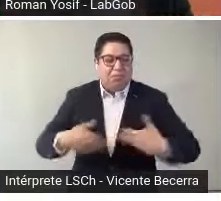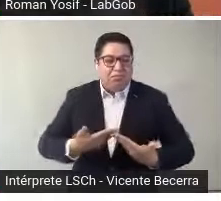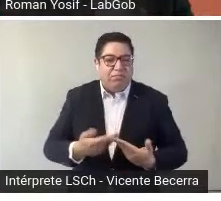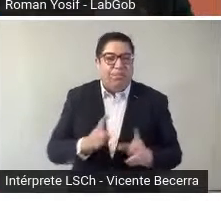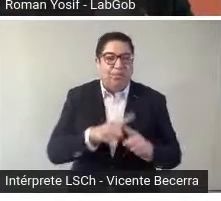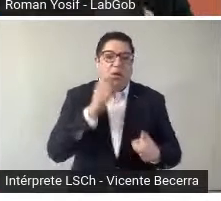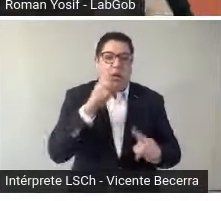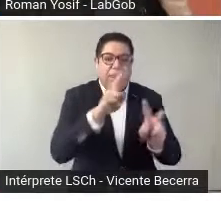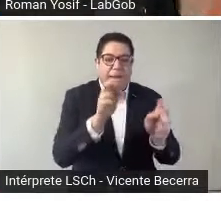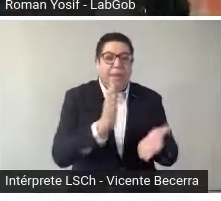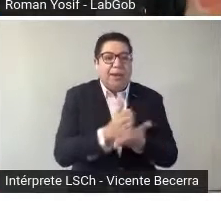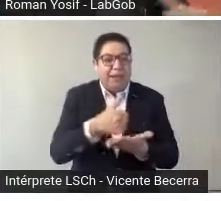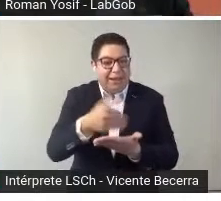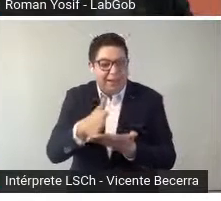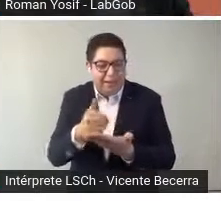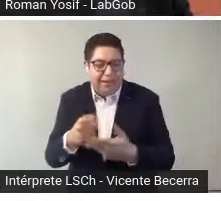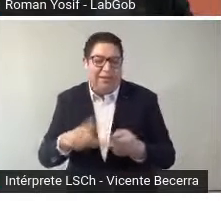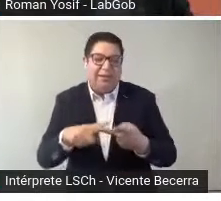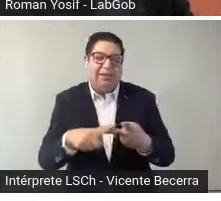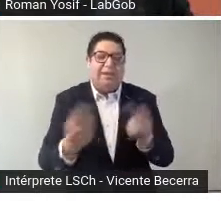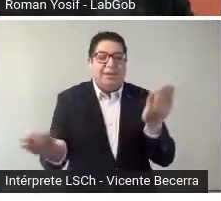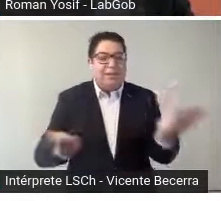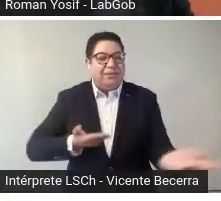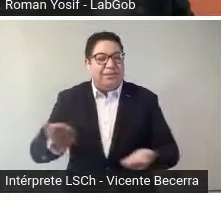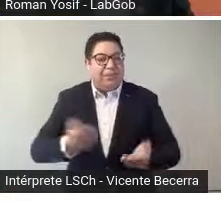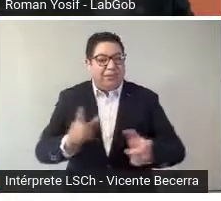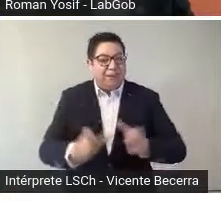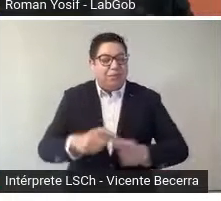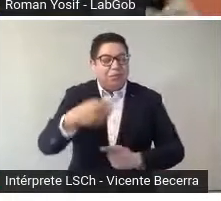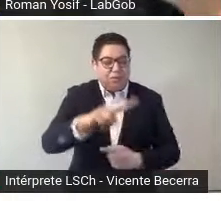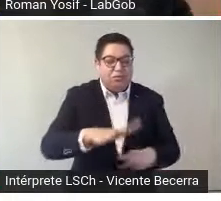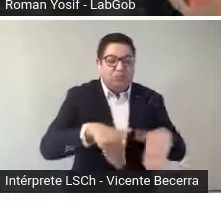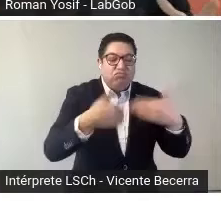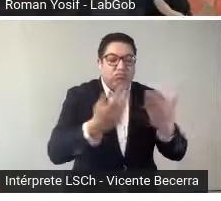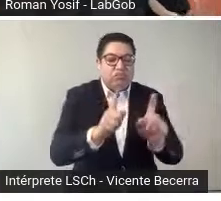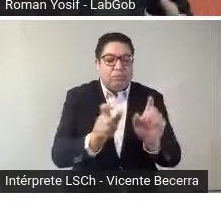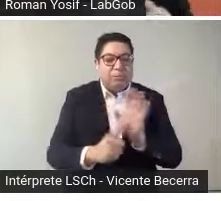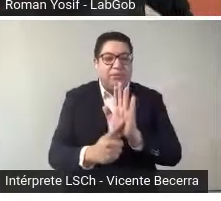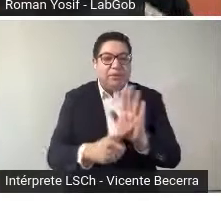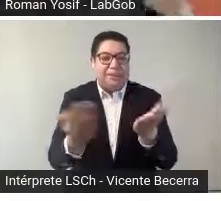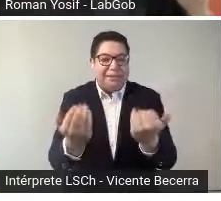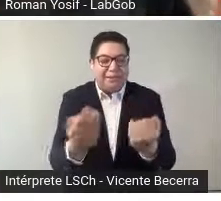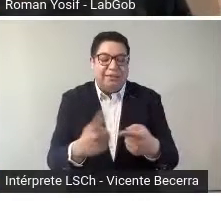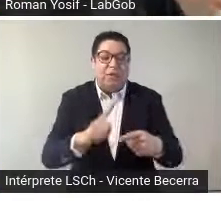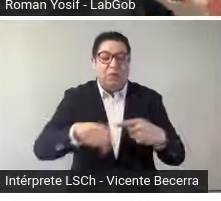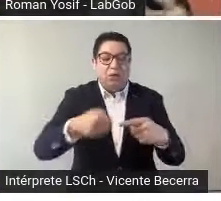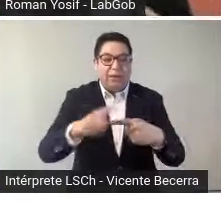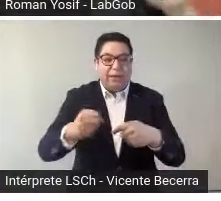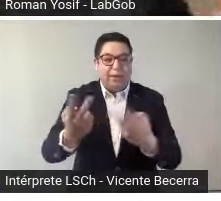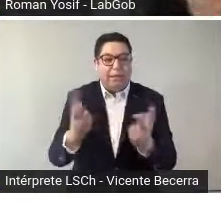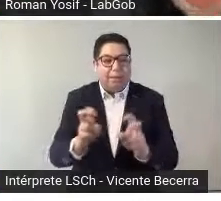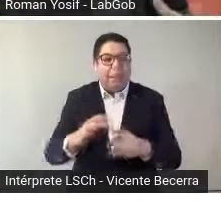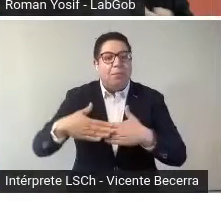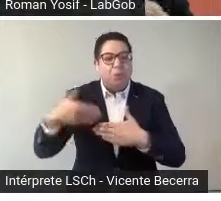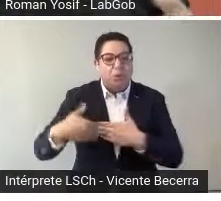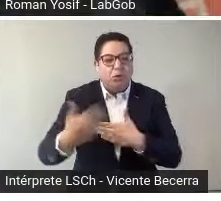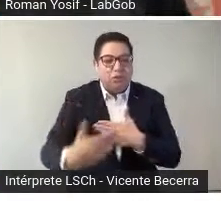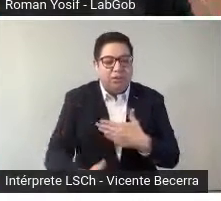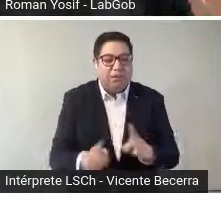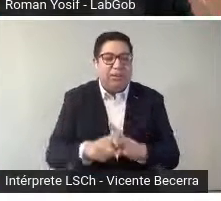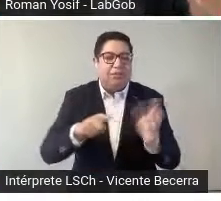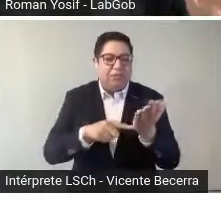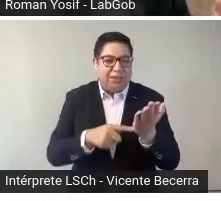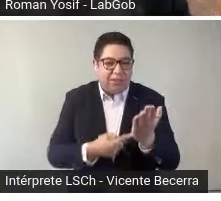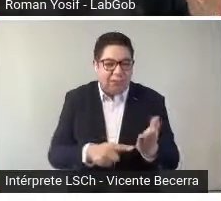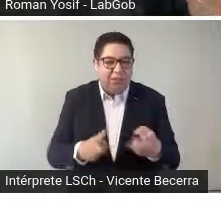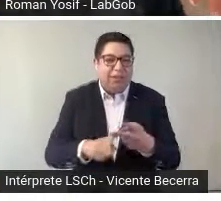estrategias, tenemos que cambiar los servicios que entregamos a las personas, tenemos que cambiar los procesos, toda la operación, la tecnología, el uso